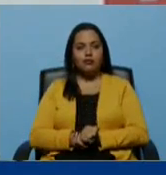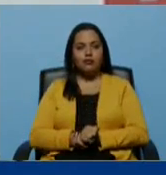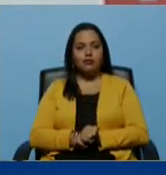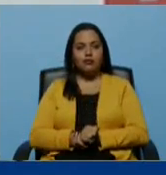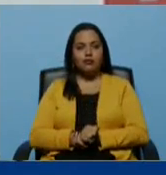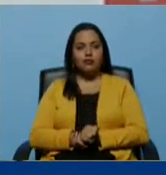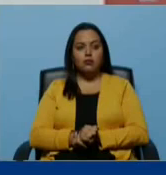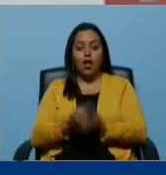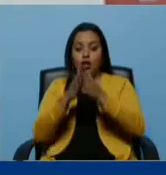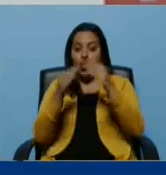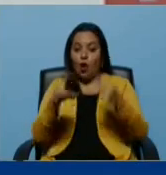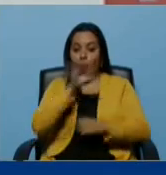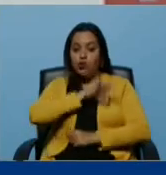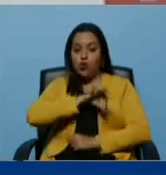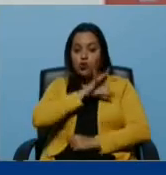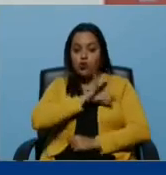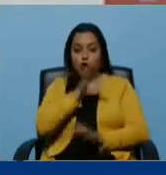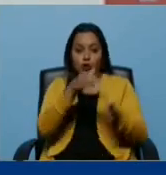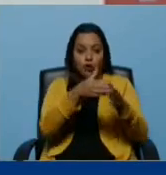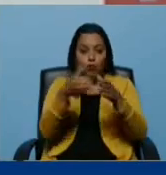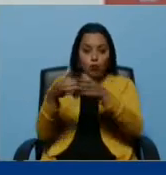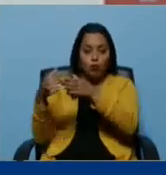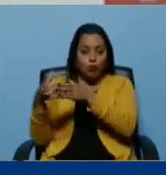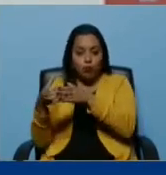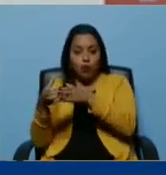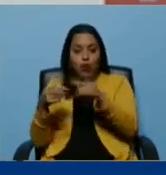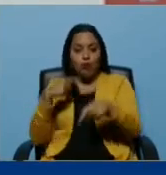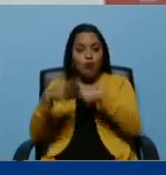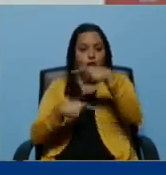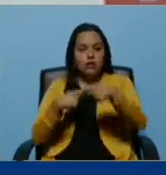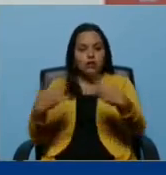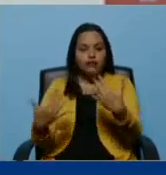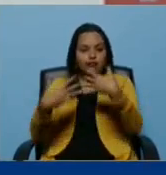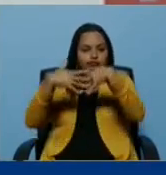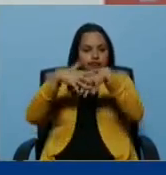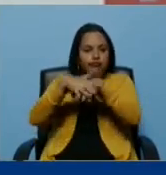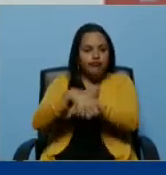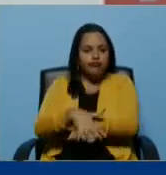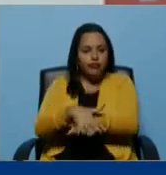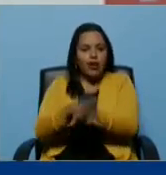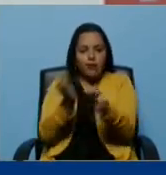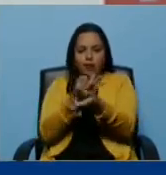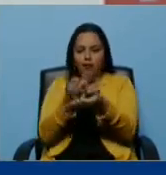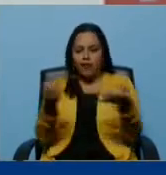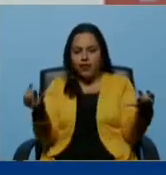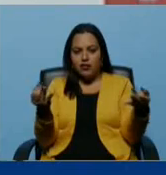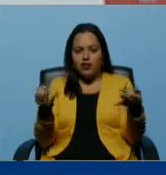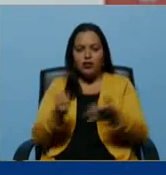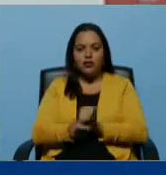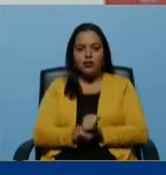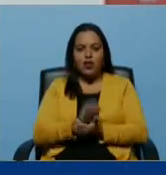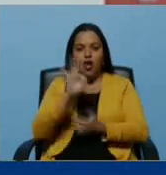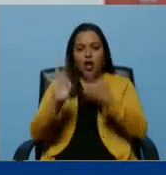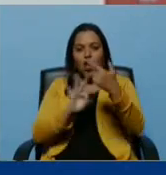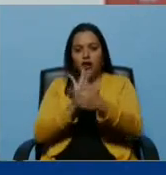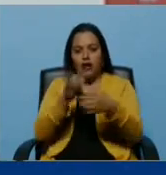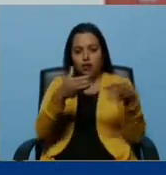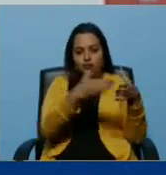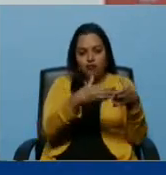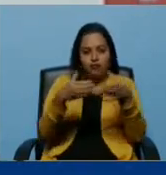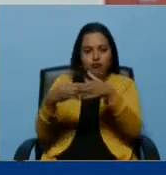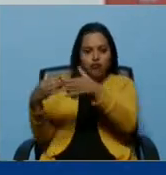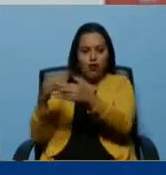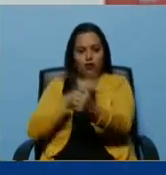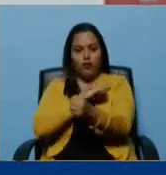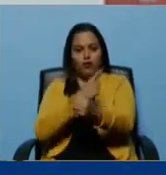entre toda la sociedad, en un proceso integrador, virtuoso y perfecto, los 3 anillos de fuerza que